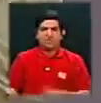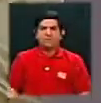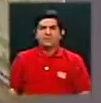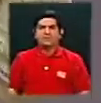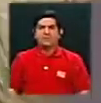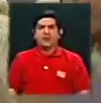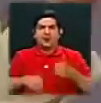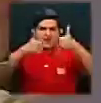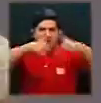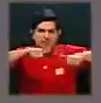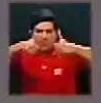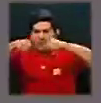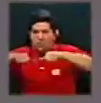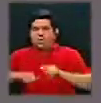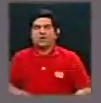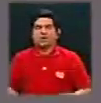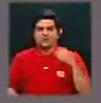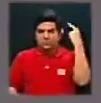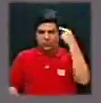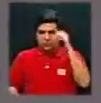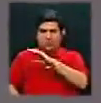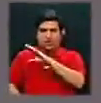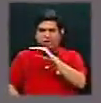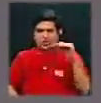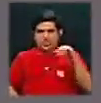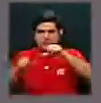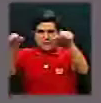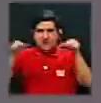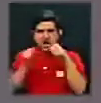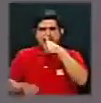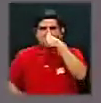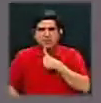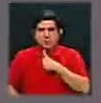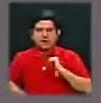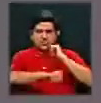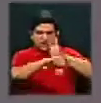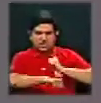la concertación entre Estado y sector privado,